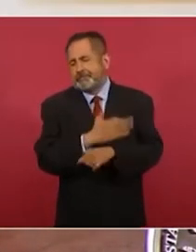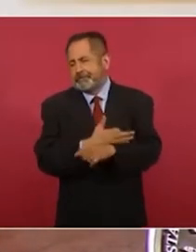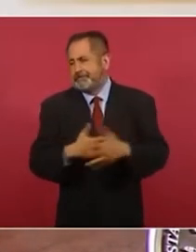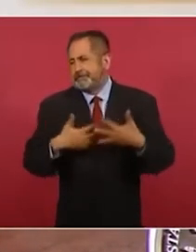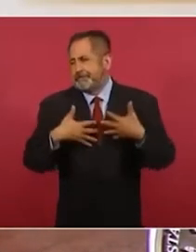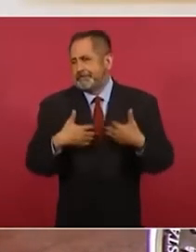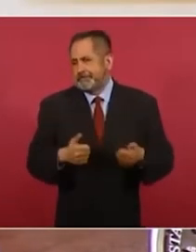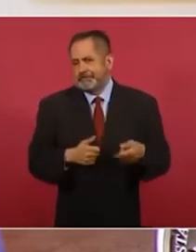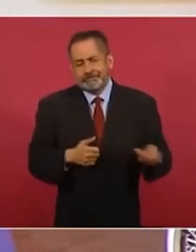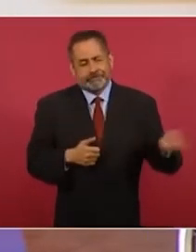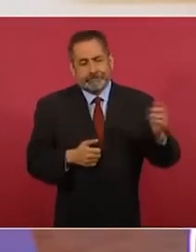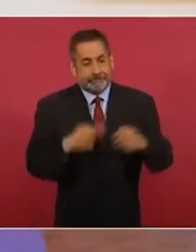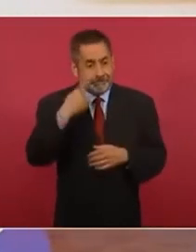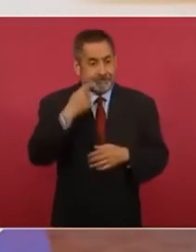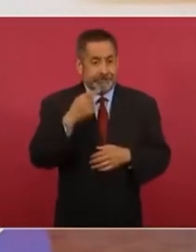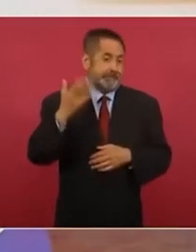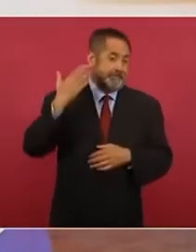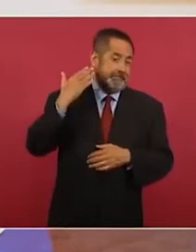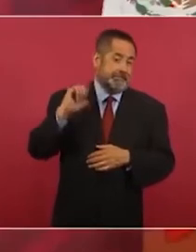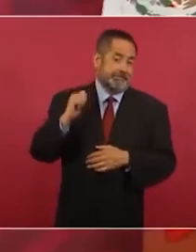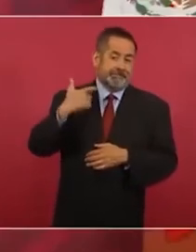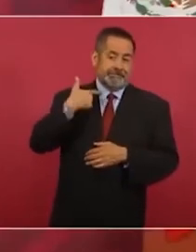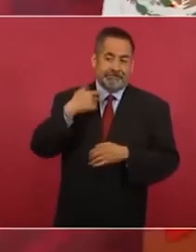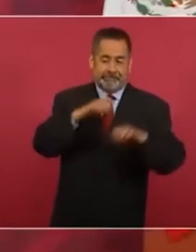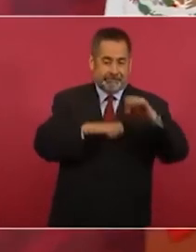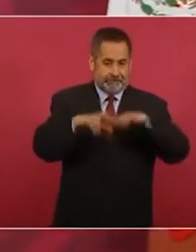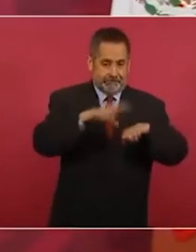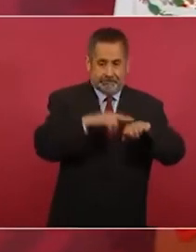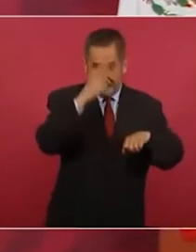Es que Sarucán